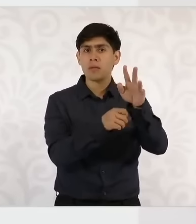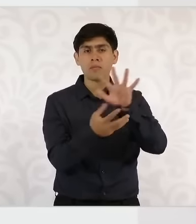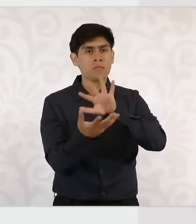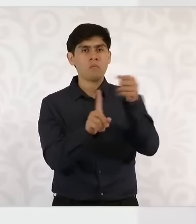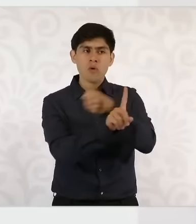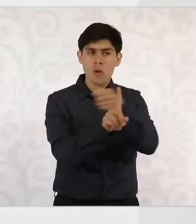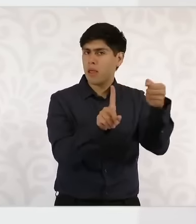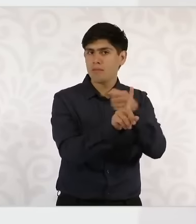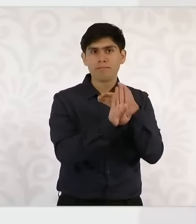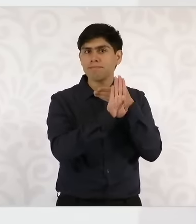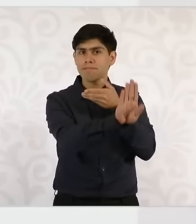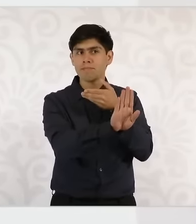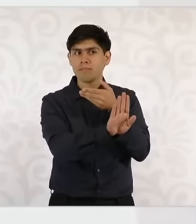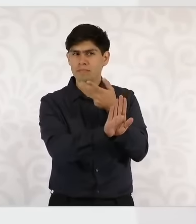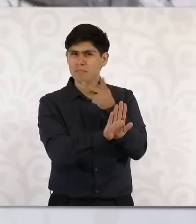la violencia.